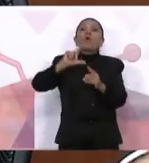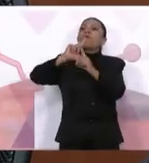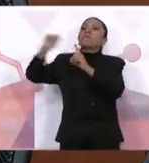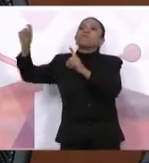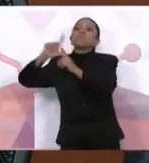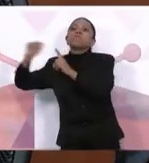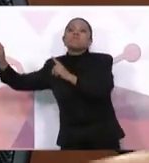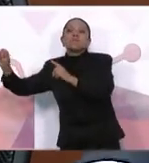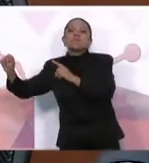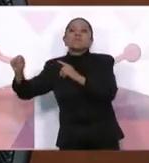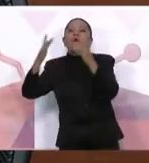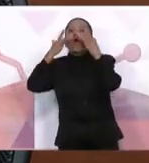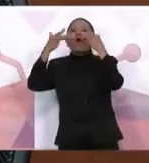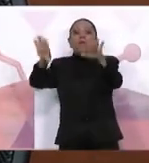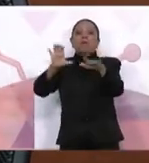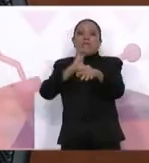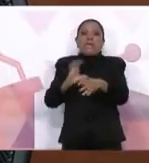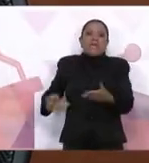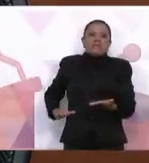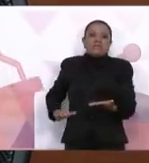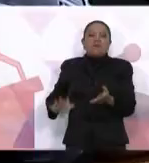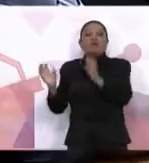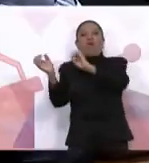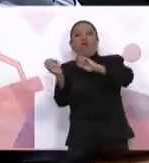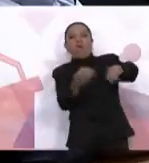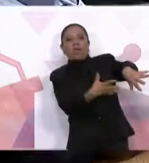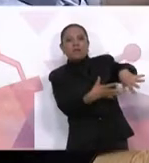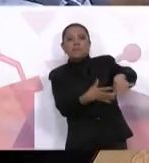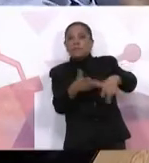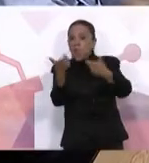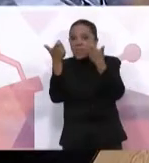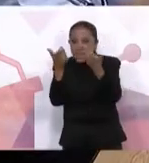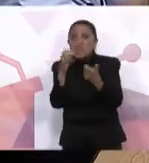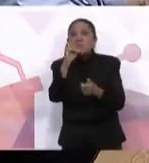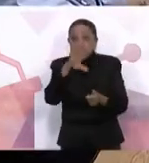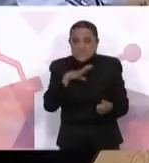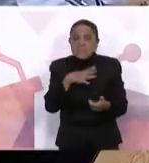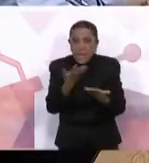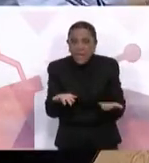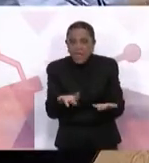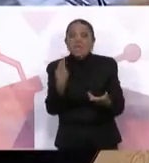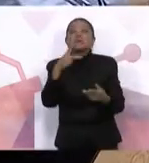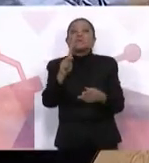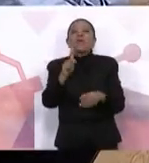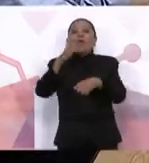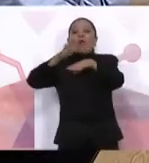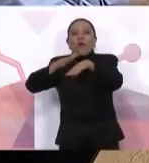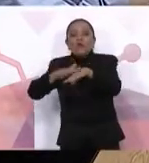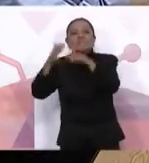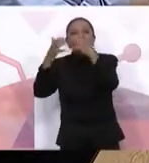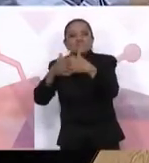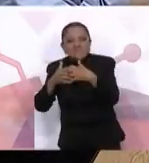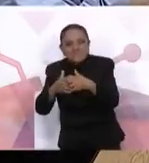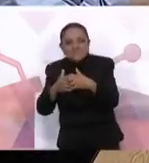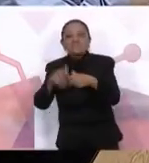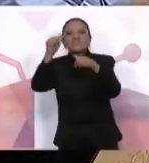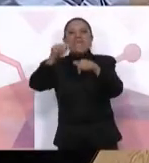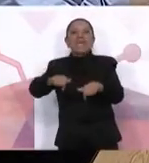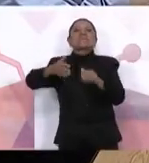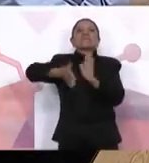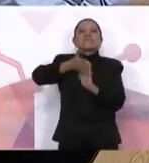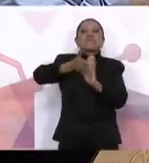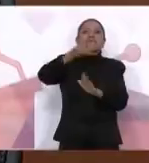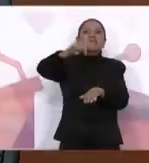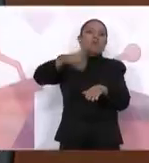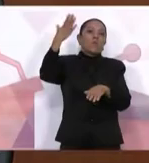y dejaron esto ahí tirado dinero ahí juguemos los constructores muy lens es que los arquitectos mano de obra y proveedores de morelos